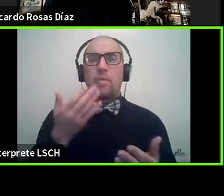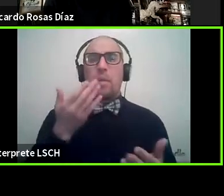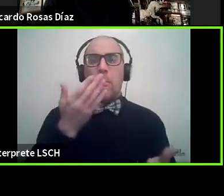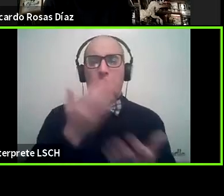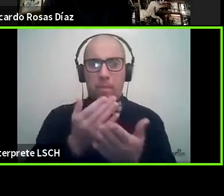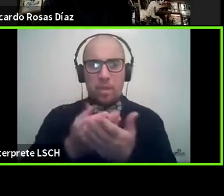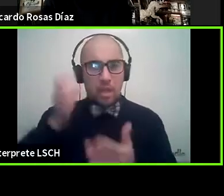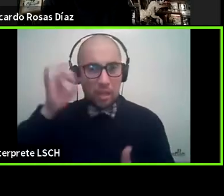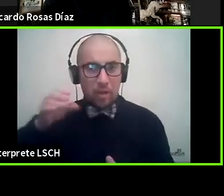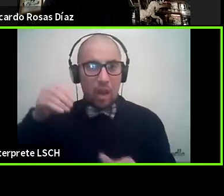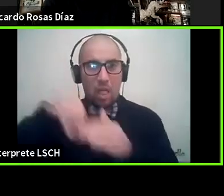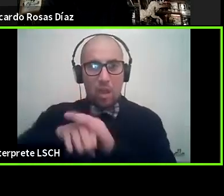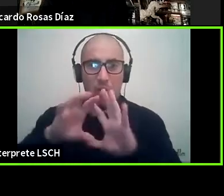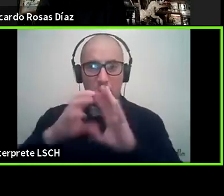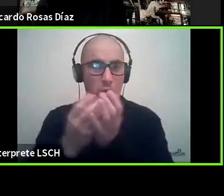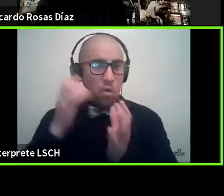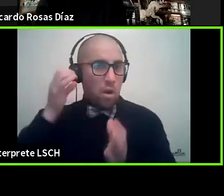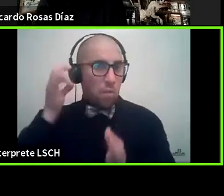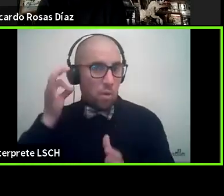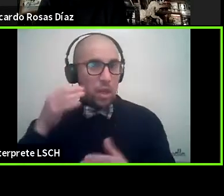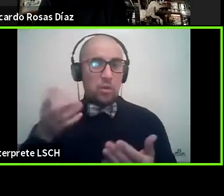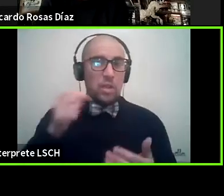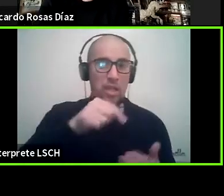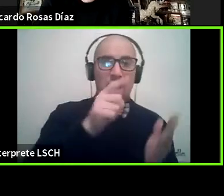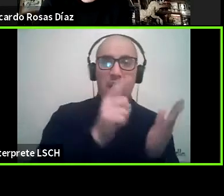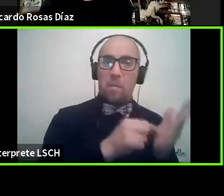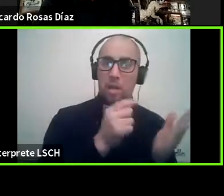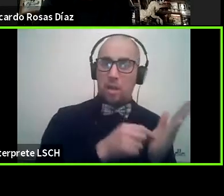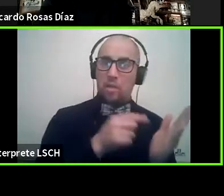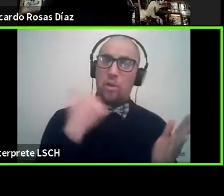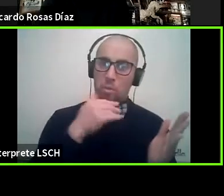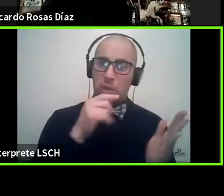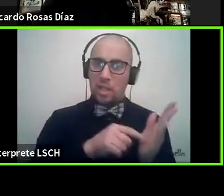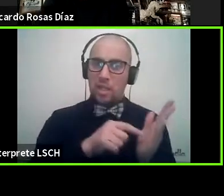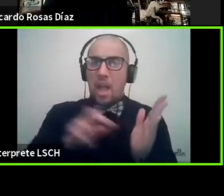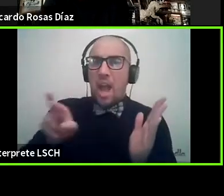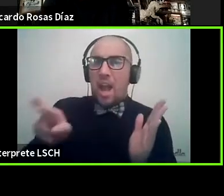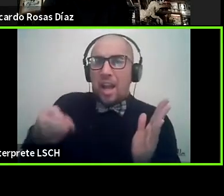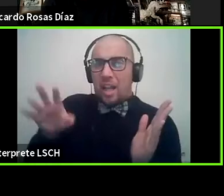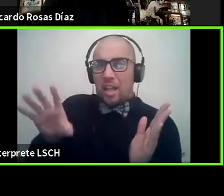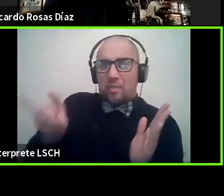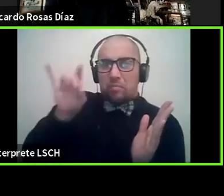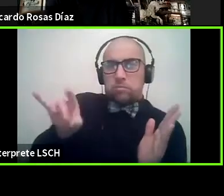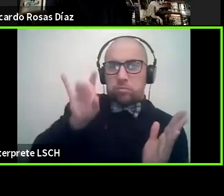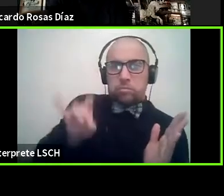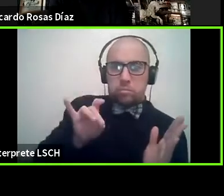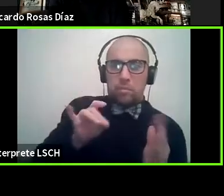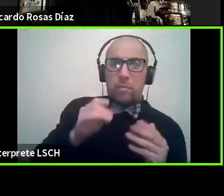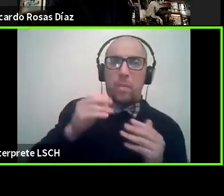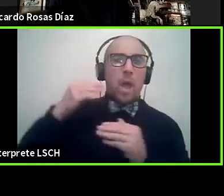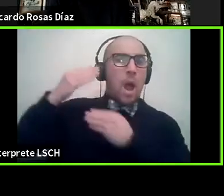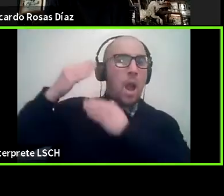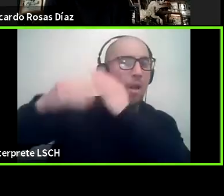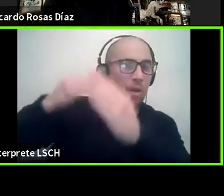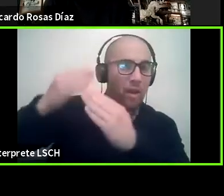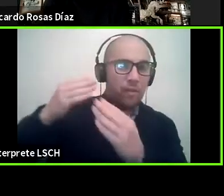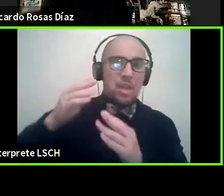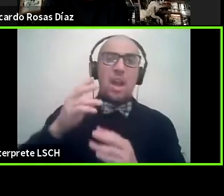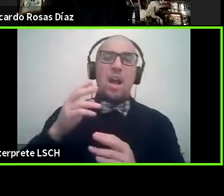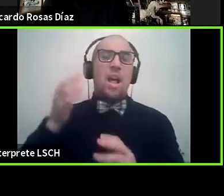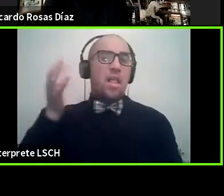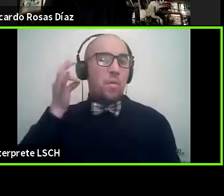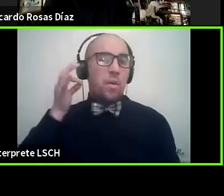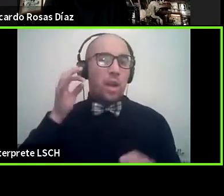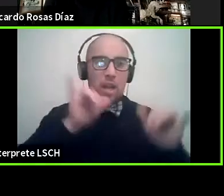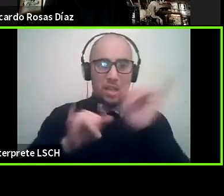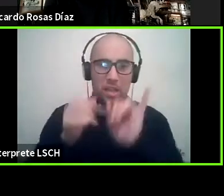está en las mujeres, y una de las cosas importantes de esta aplicación es que rescata la biografía de mujeres científicas, no solo del mundo, sino